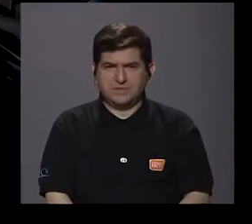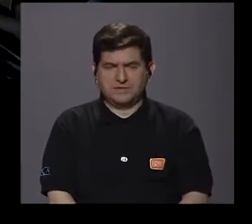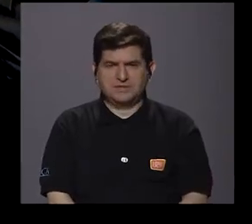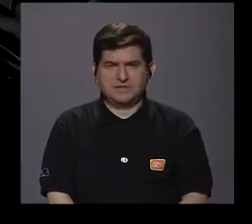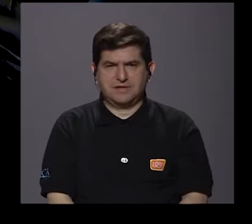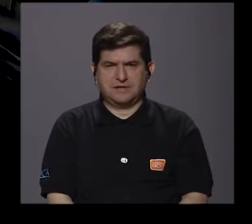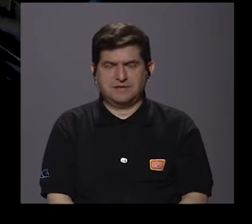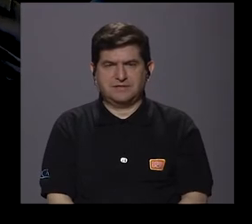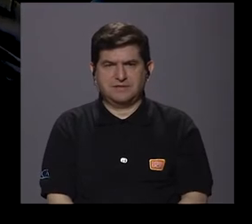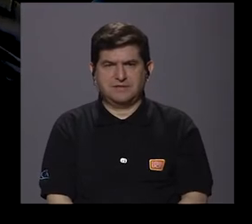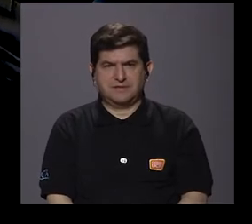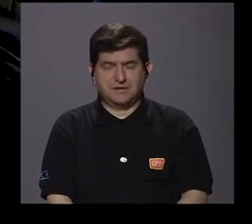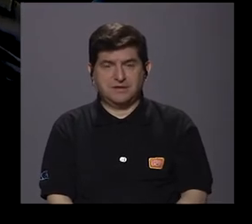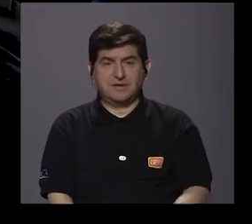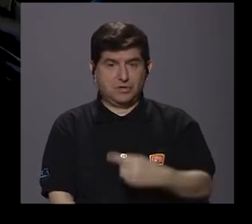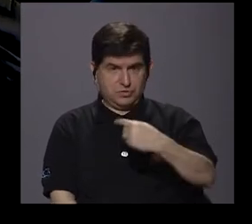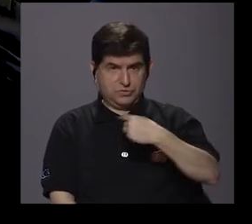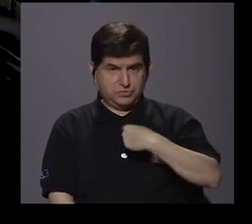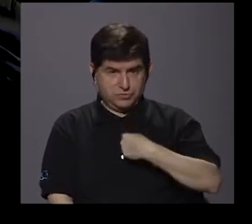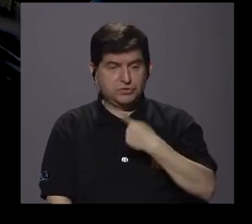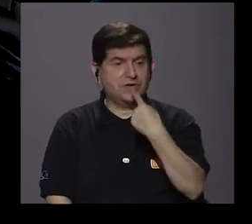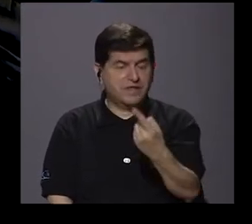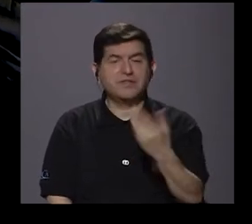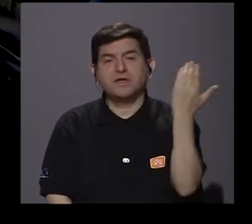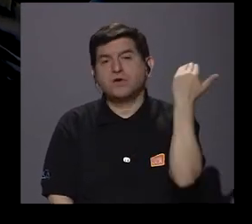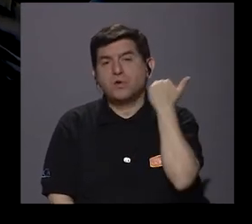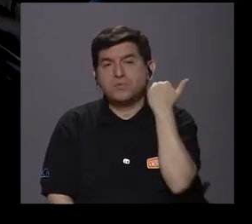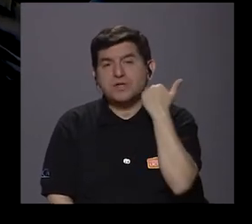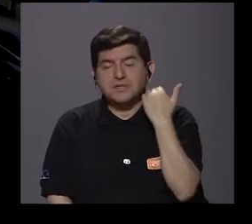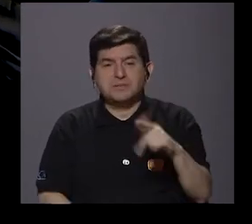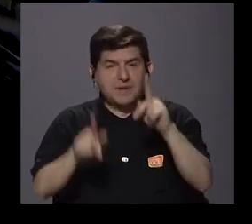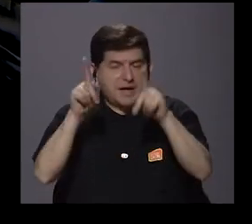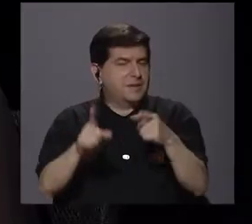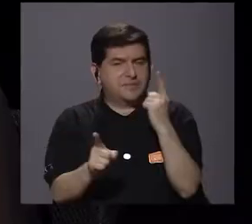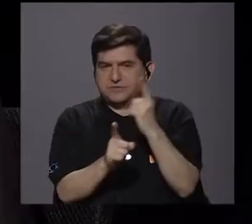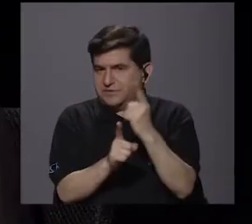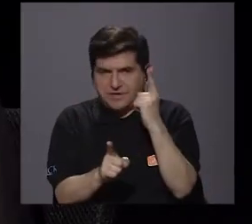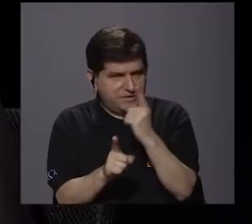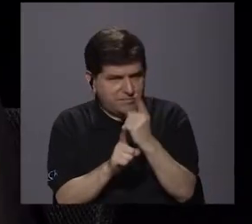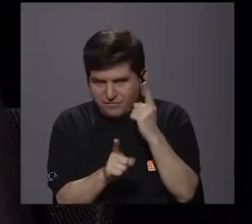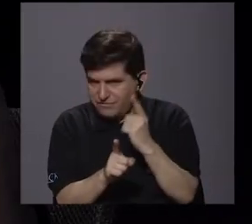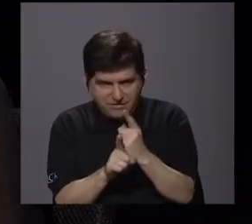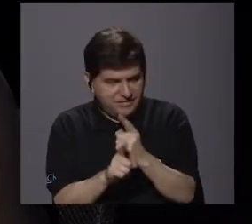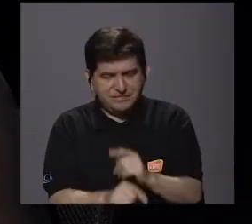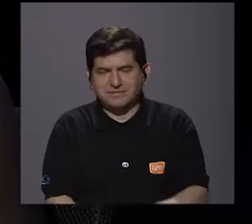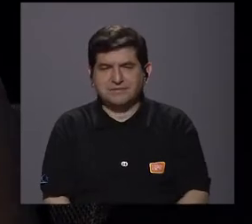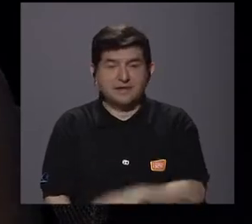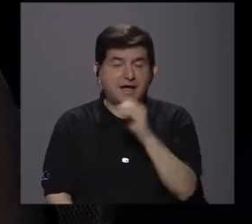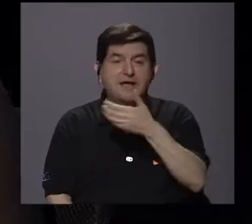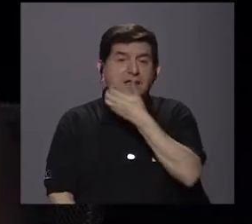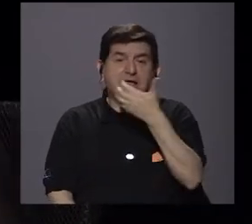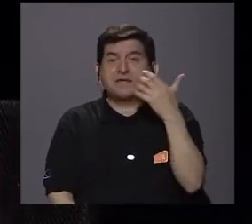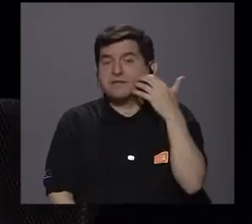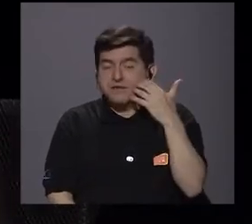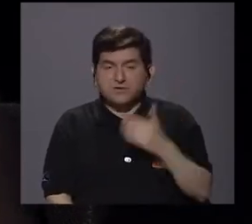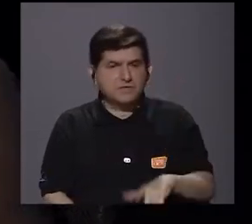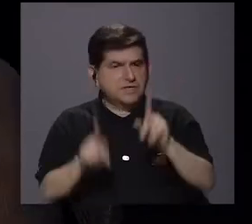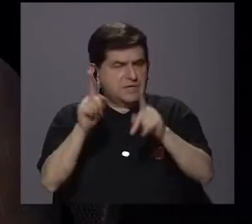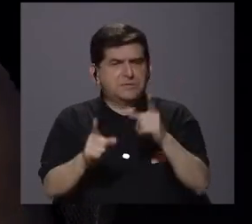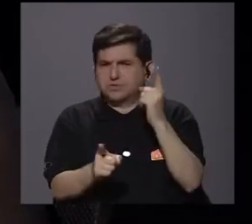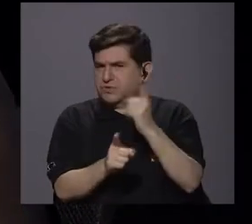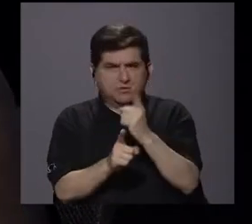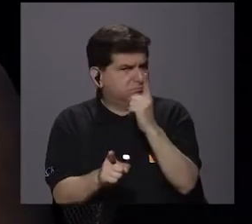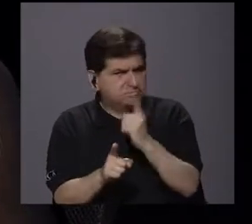estoy llamándole víctima a los que no lo son y terroristas a los que no lo